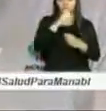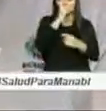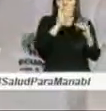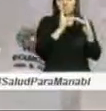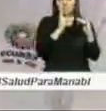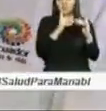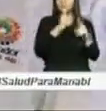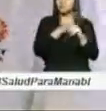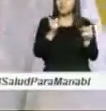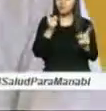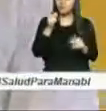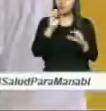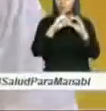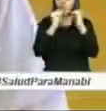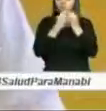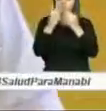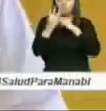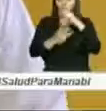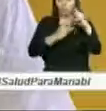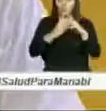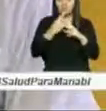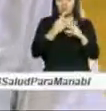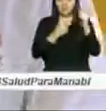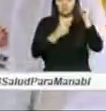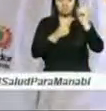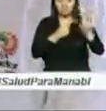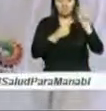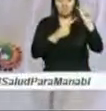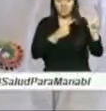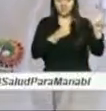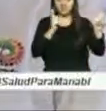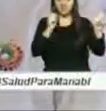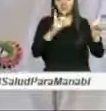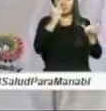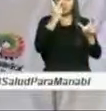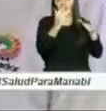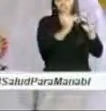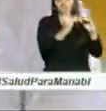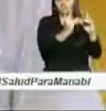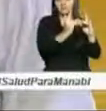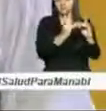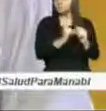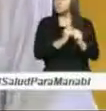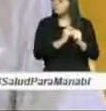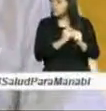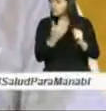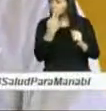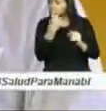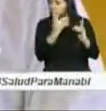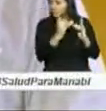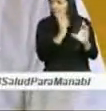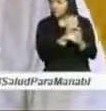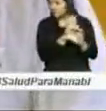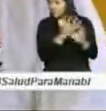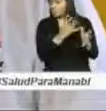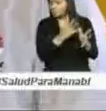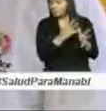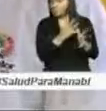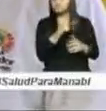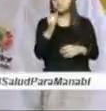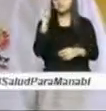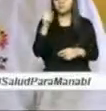camas. Ahora estamos en un promedio de 1.8 camas, y Manabí tiene 1.7 camas por cada 1.000 habitantes, solo un punto menos,